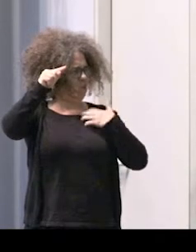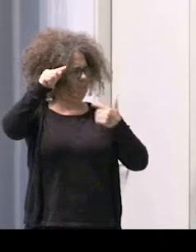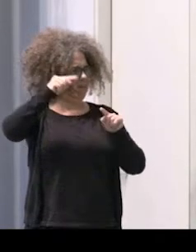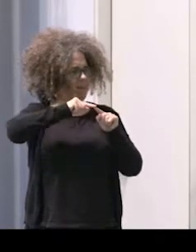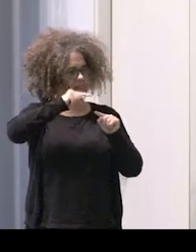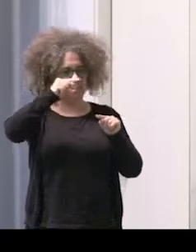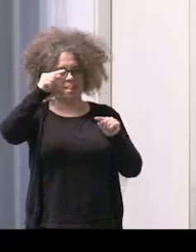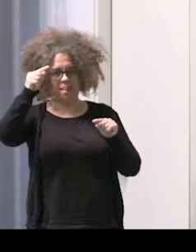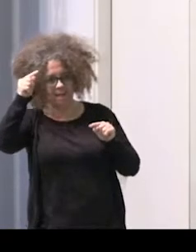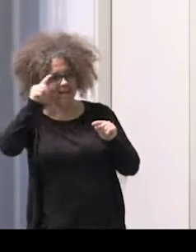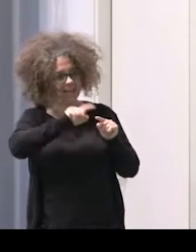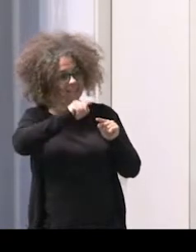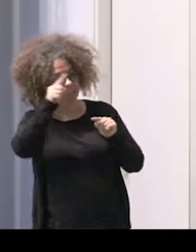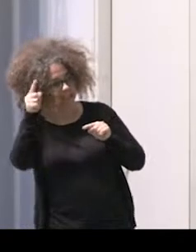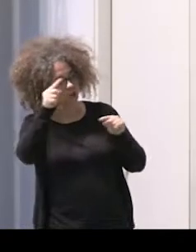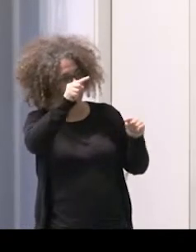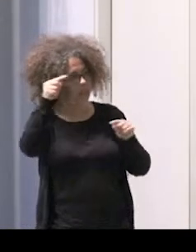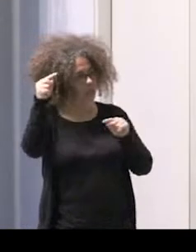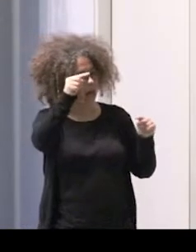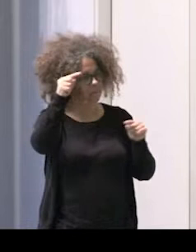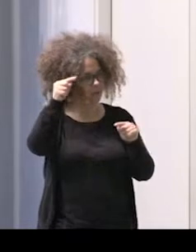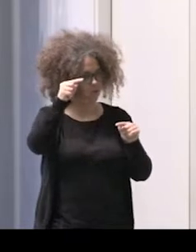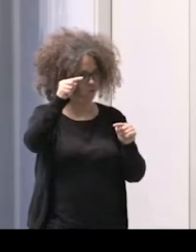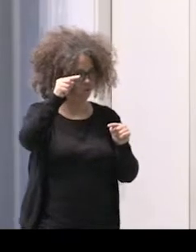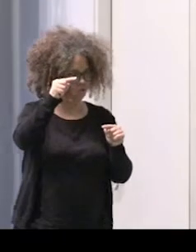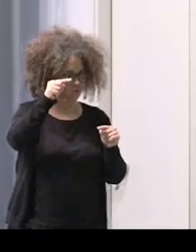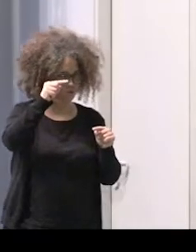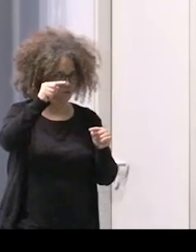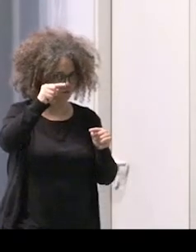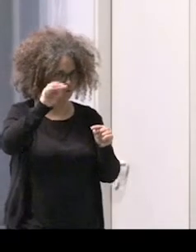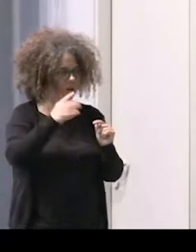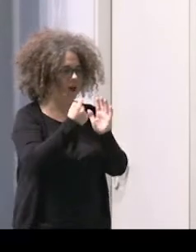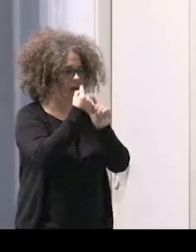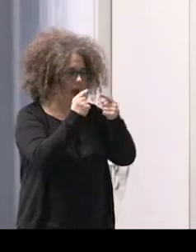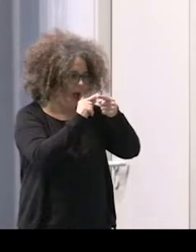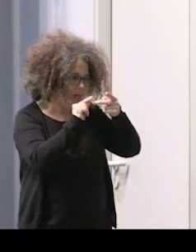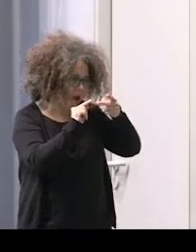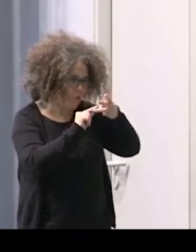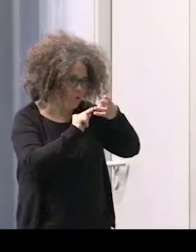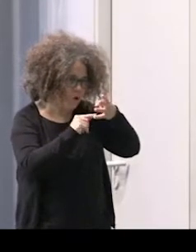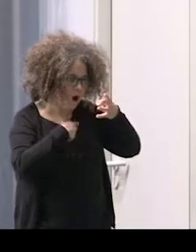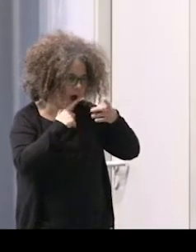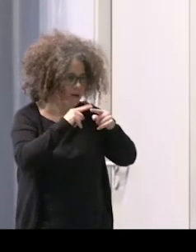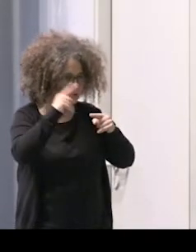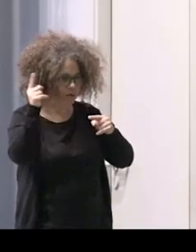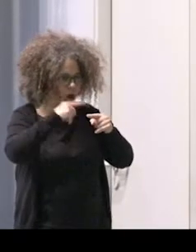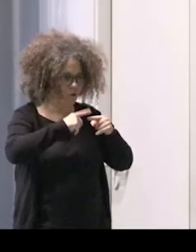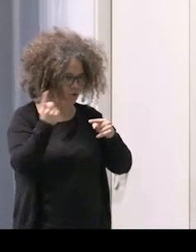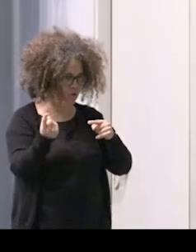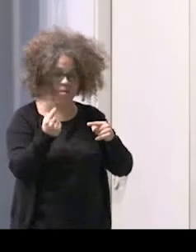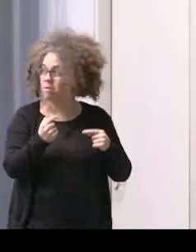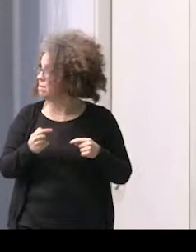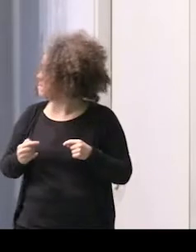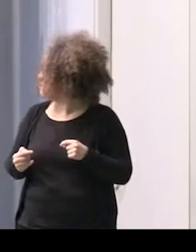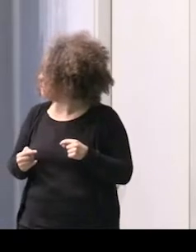es el rango dinámico eléctrico del electrodo 6, por ejemplo. Cada electrodo tiene su rango dinámico eléctrico. Pero esta etapa de